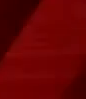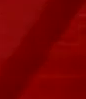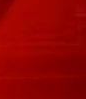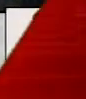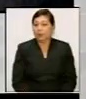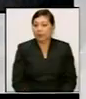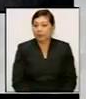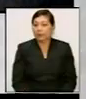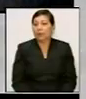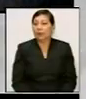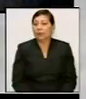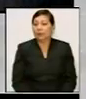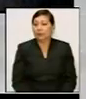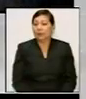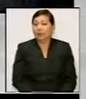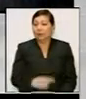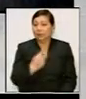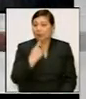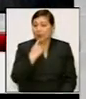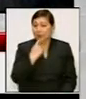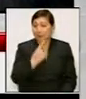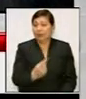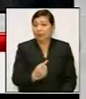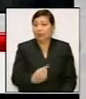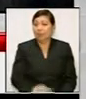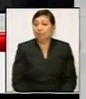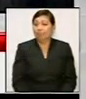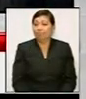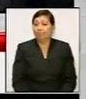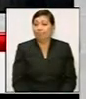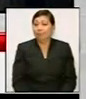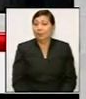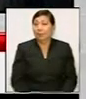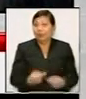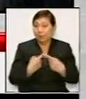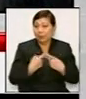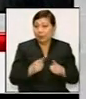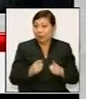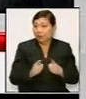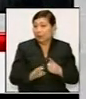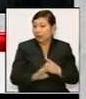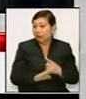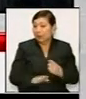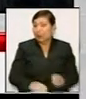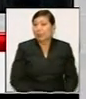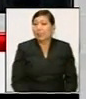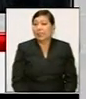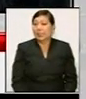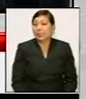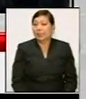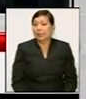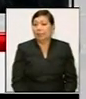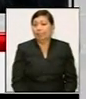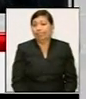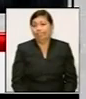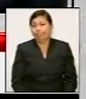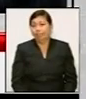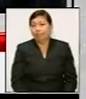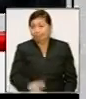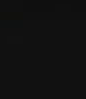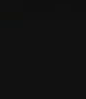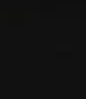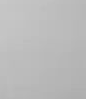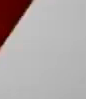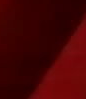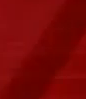Elsa, ¿cómo estás? Sí, tal como lo has mencionado, bueno, esa es la información básicamente, es un homenaje